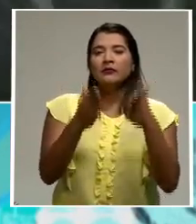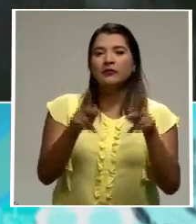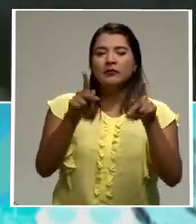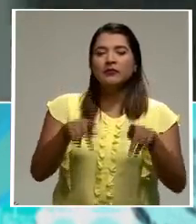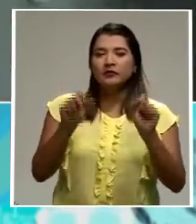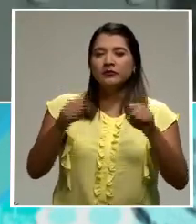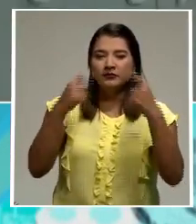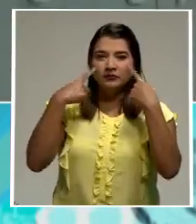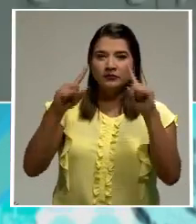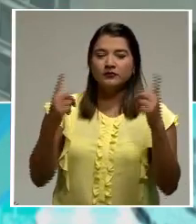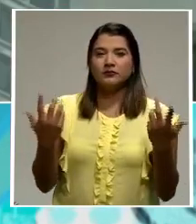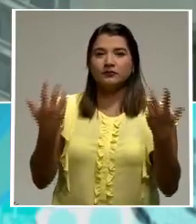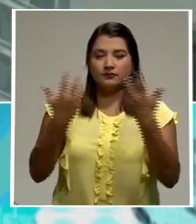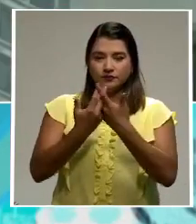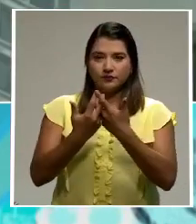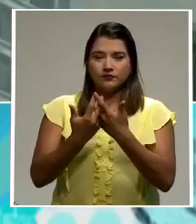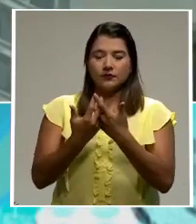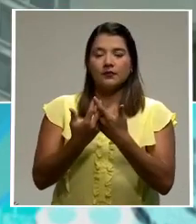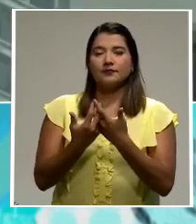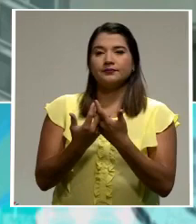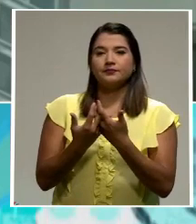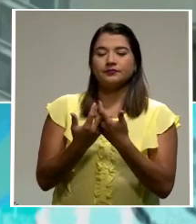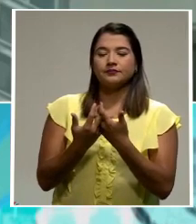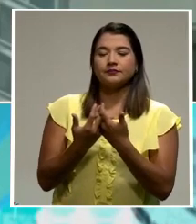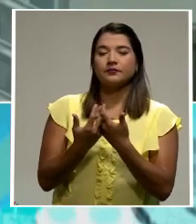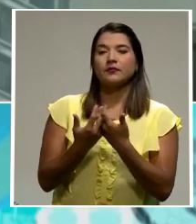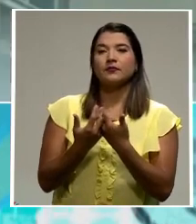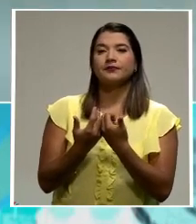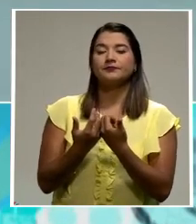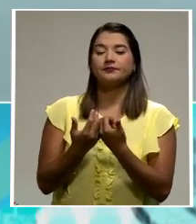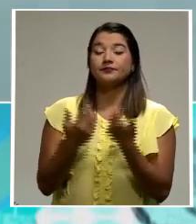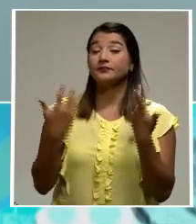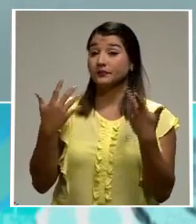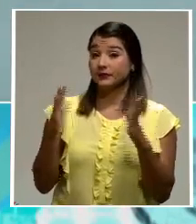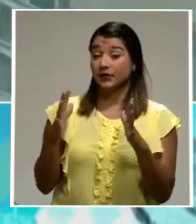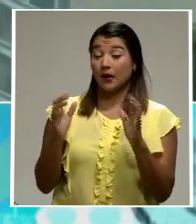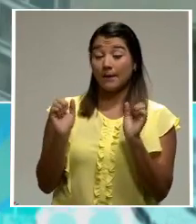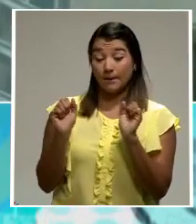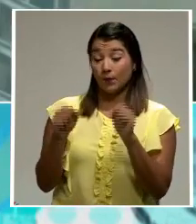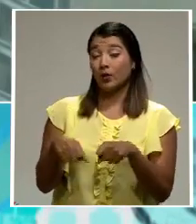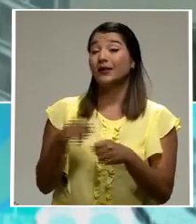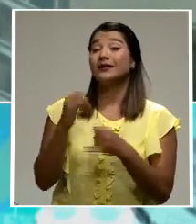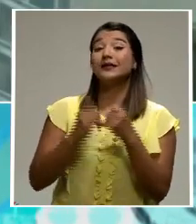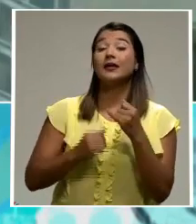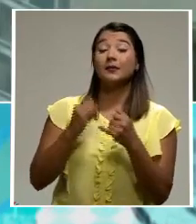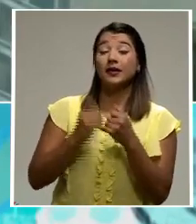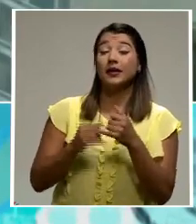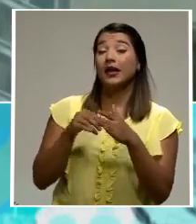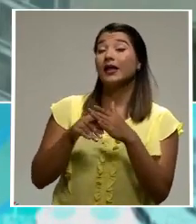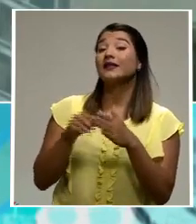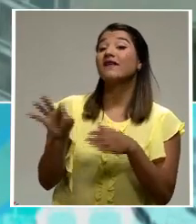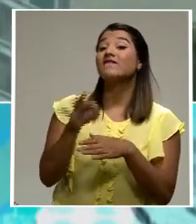de muchos de estos proyectos que ya podrían haber culminado en su